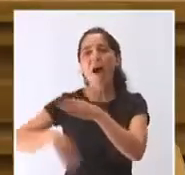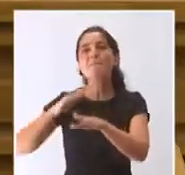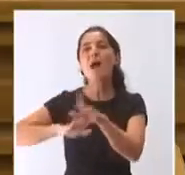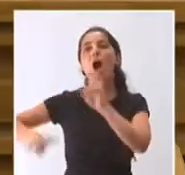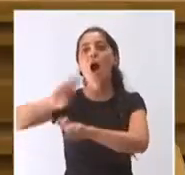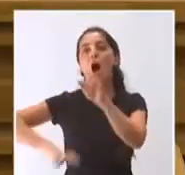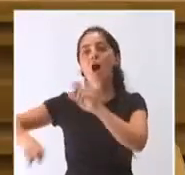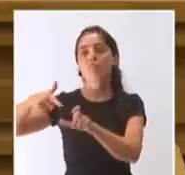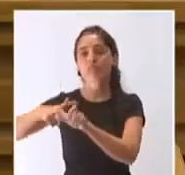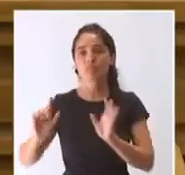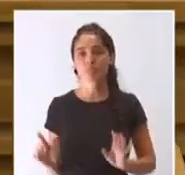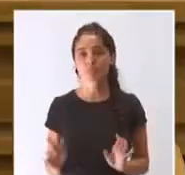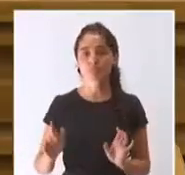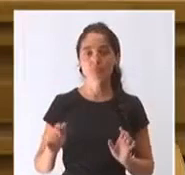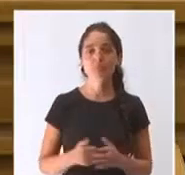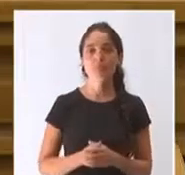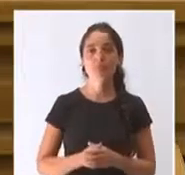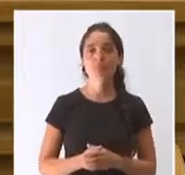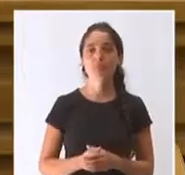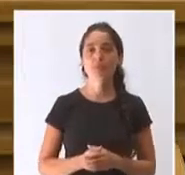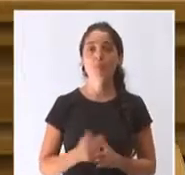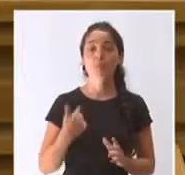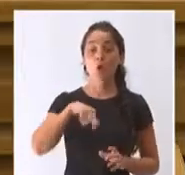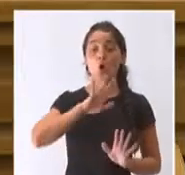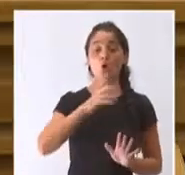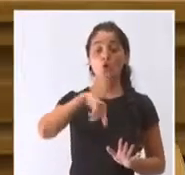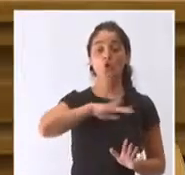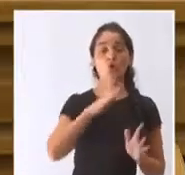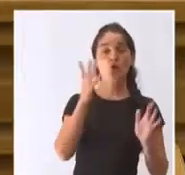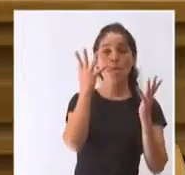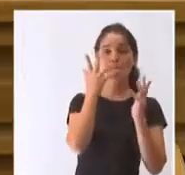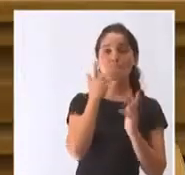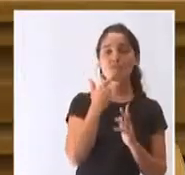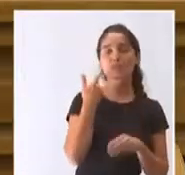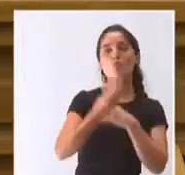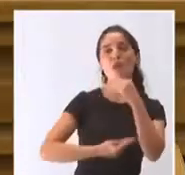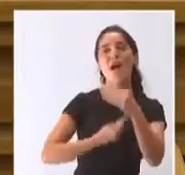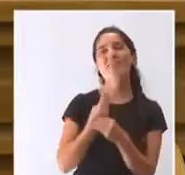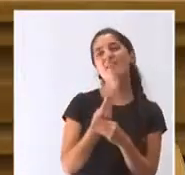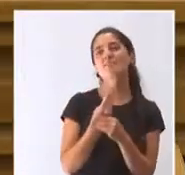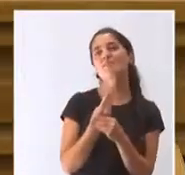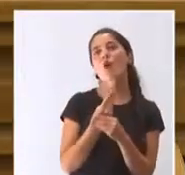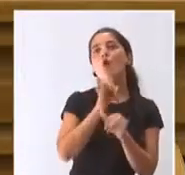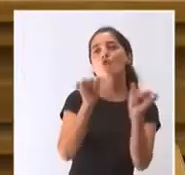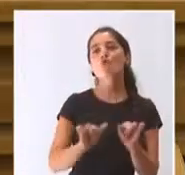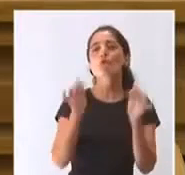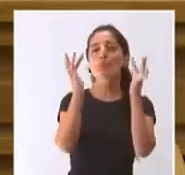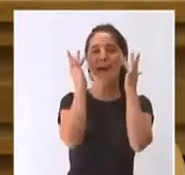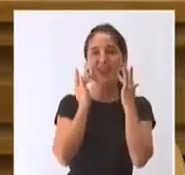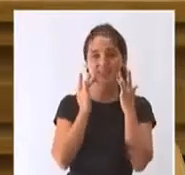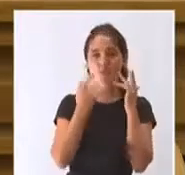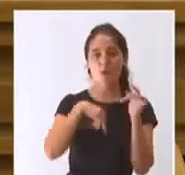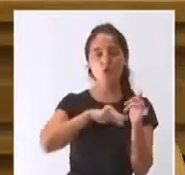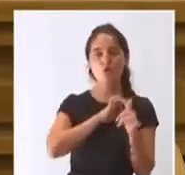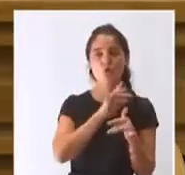también es una demanda evidente preferimos lo que sea explicable por métodos limpios aquí fuimos pioneros en eso como en la lucha